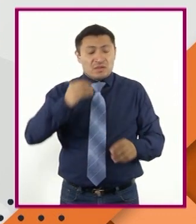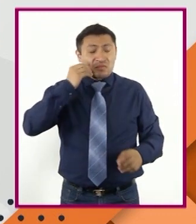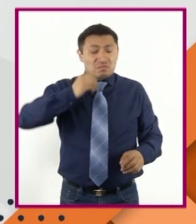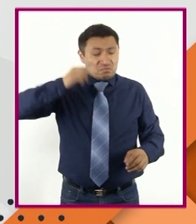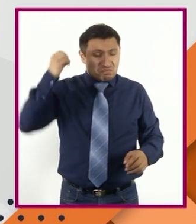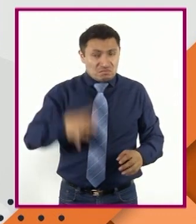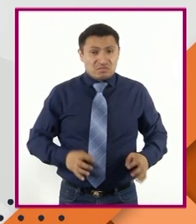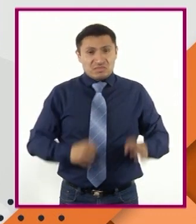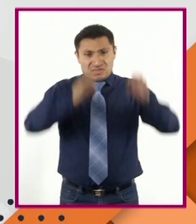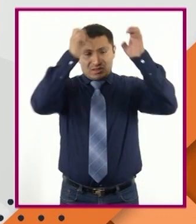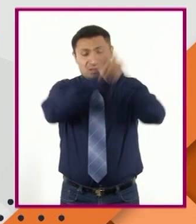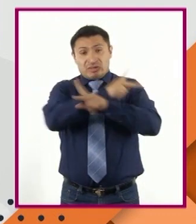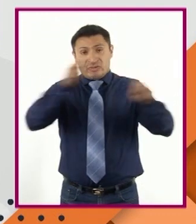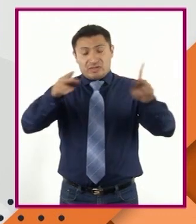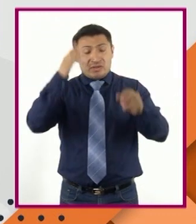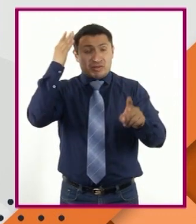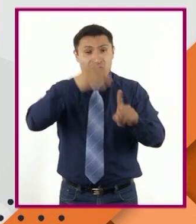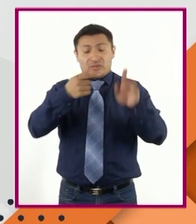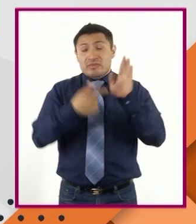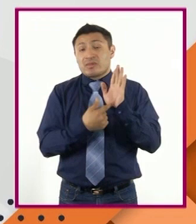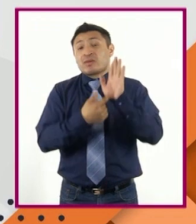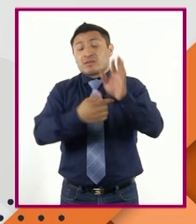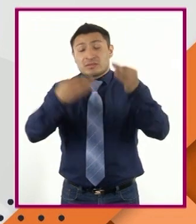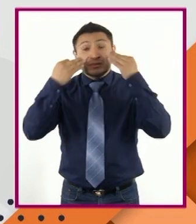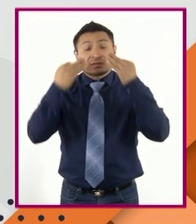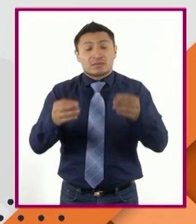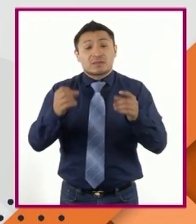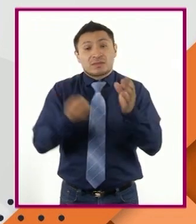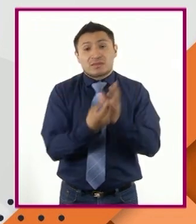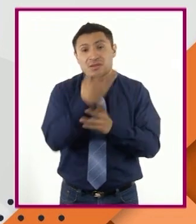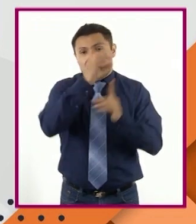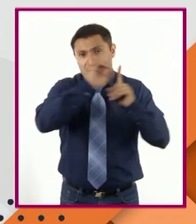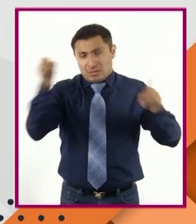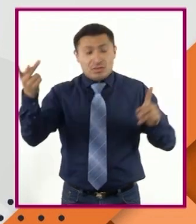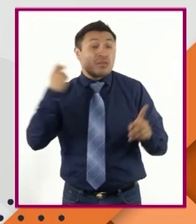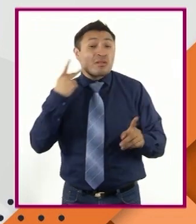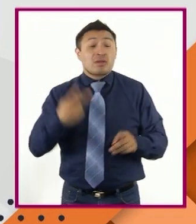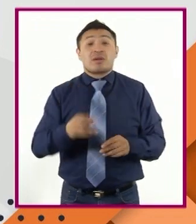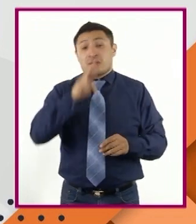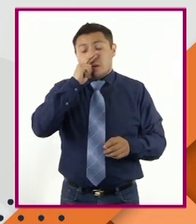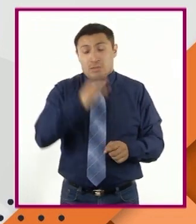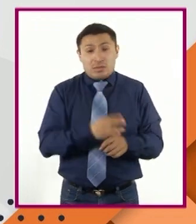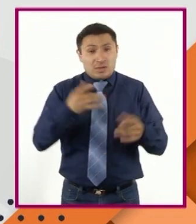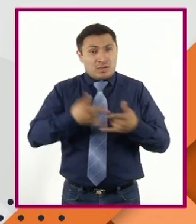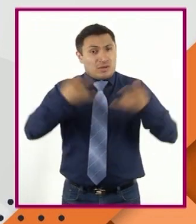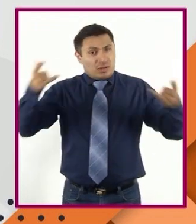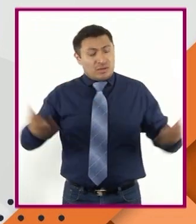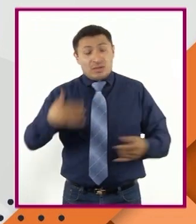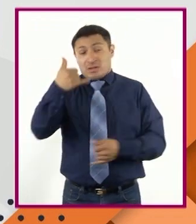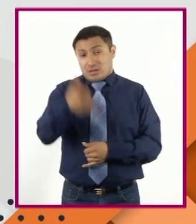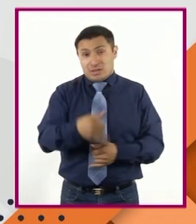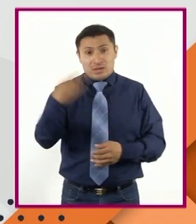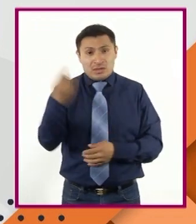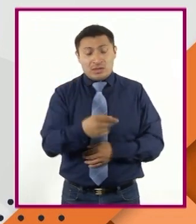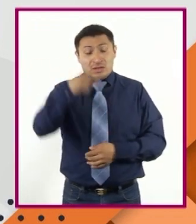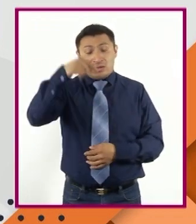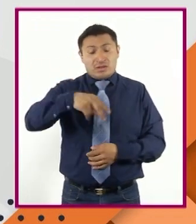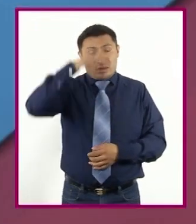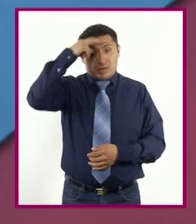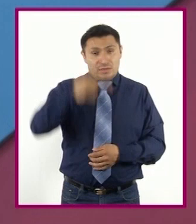públicos, pretendiendo demostrar que el nuevo orden político correspondía a la historia y a las necesidades de